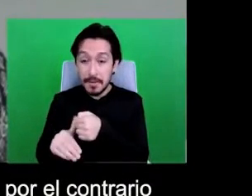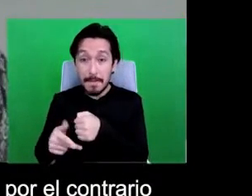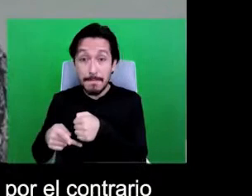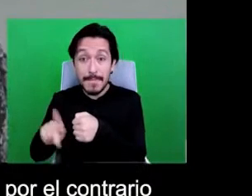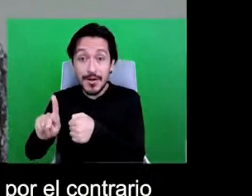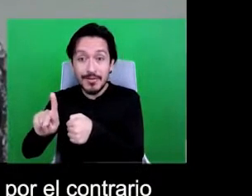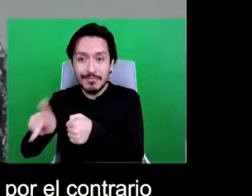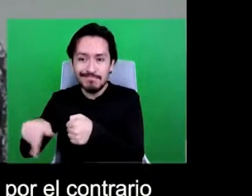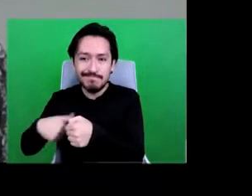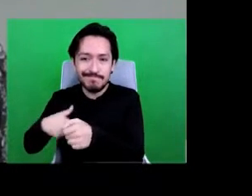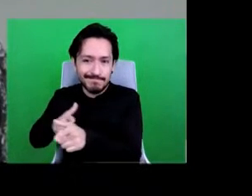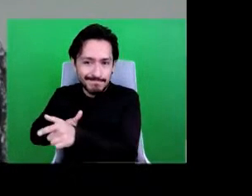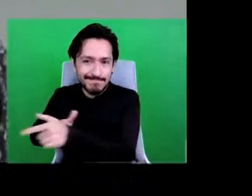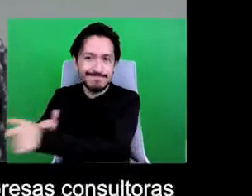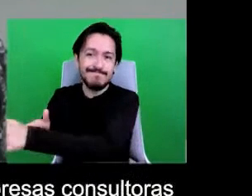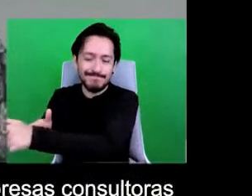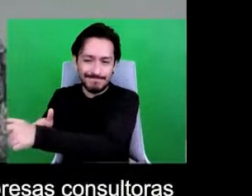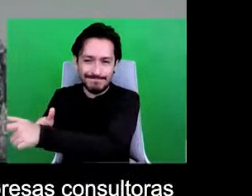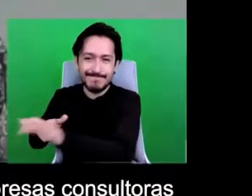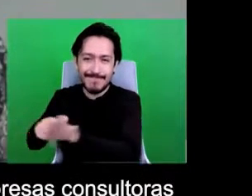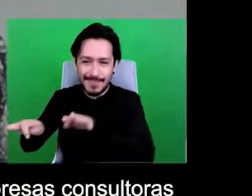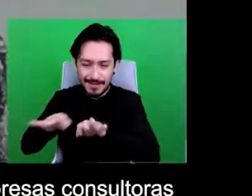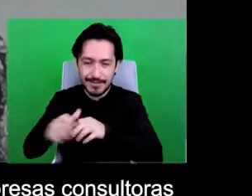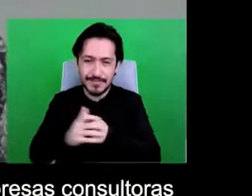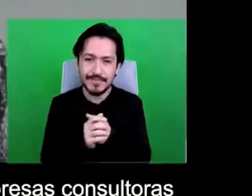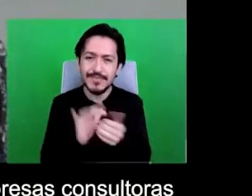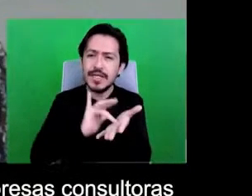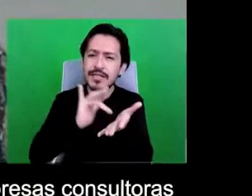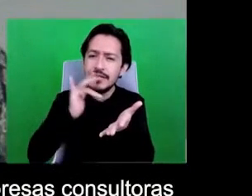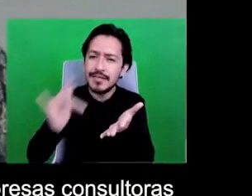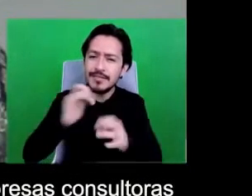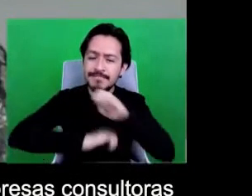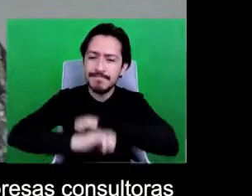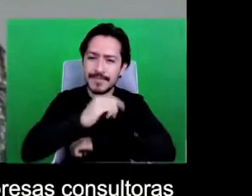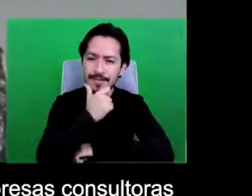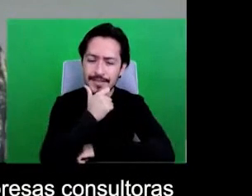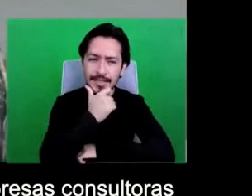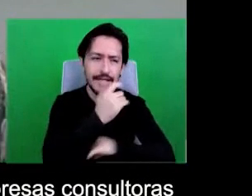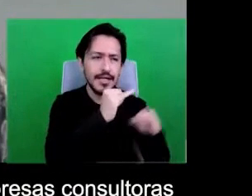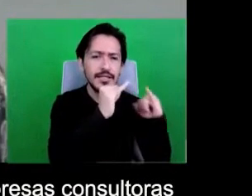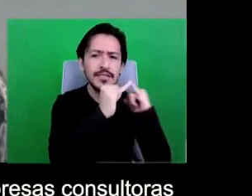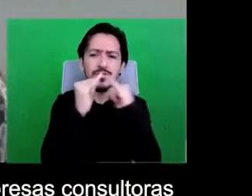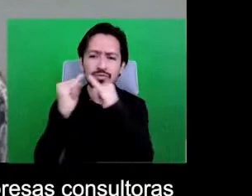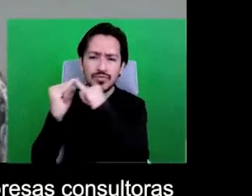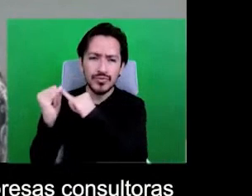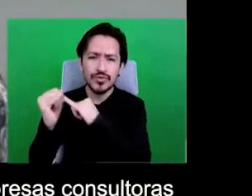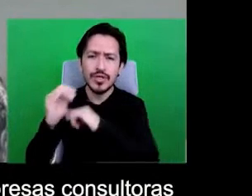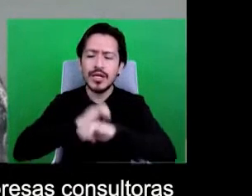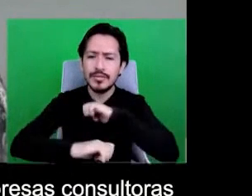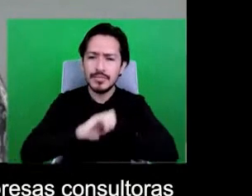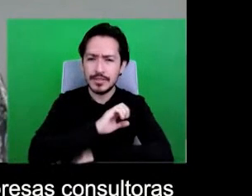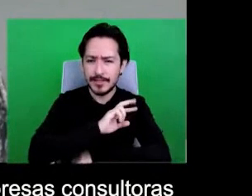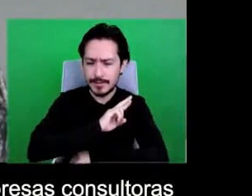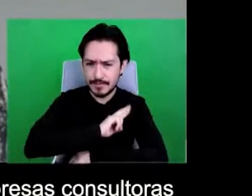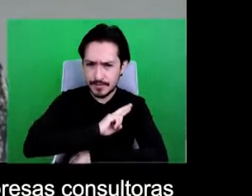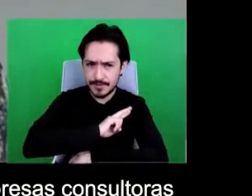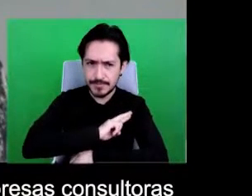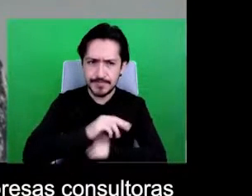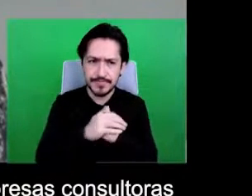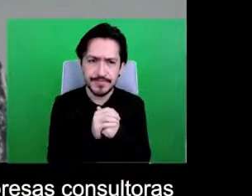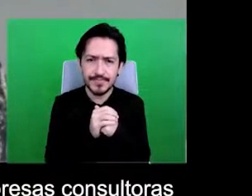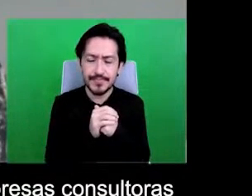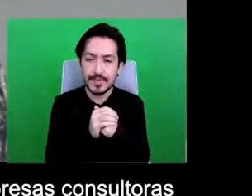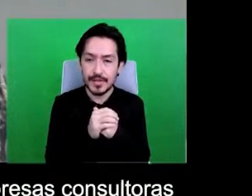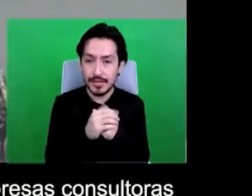finalizar esta primera etapa. Agradezco el apoyo del British Council y a las empresas consultoras de Aura Cultura y Standby el